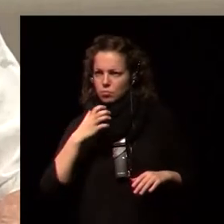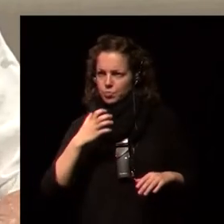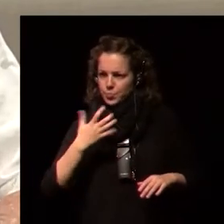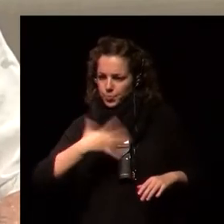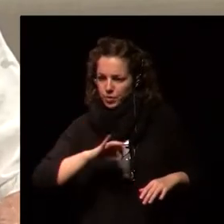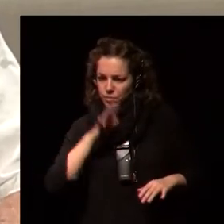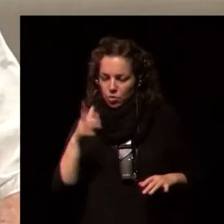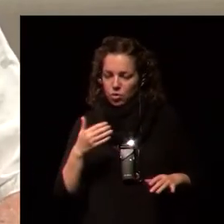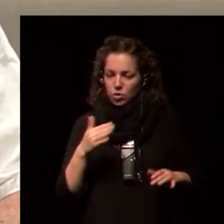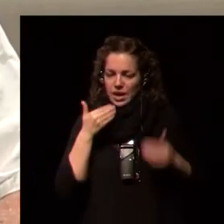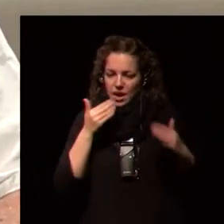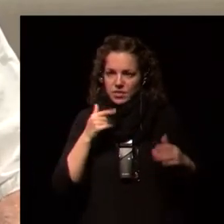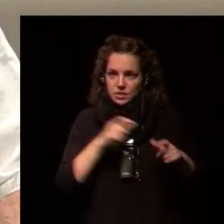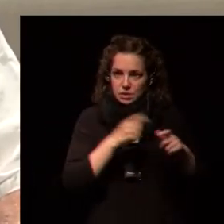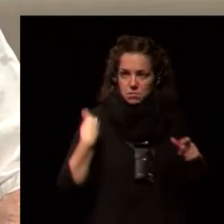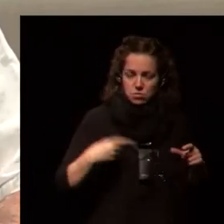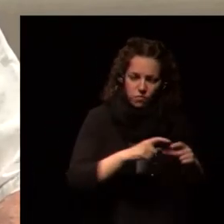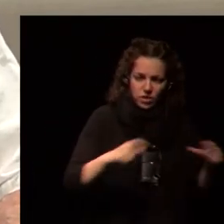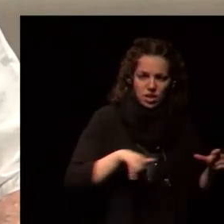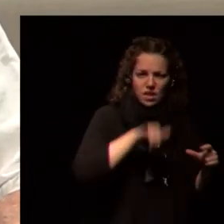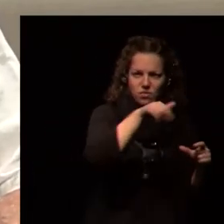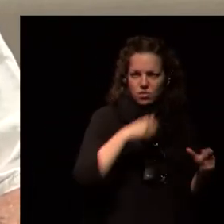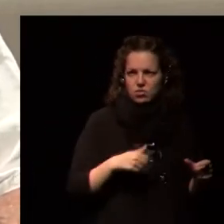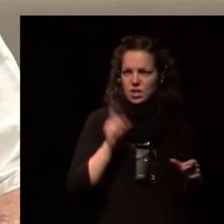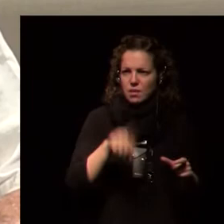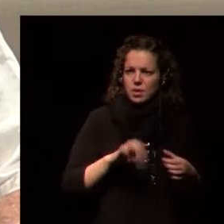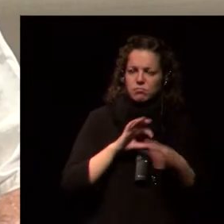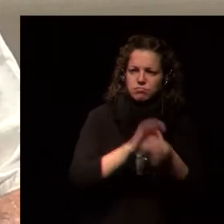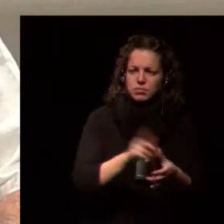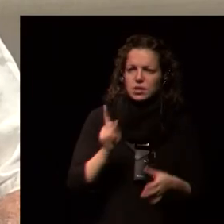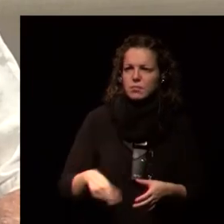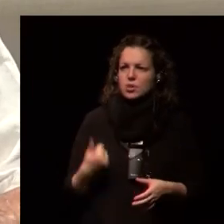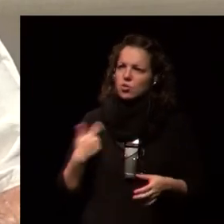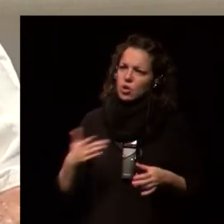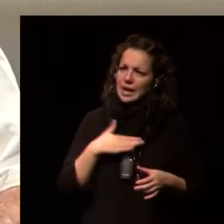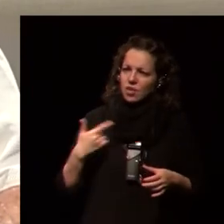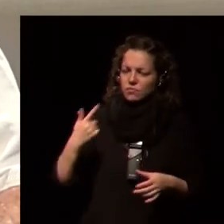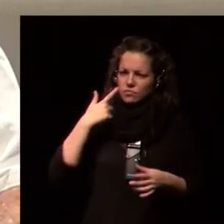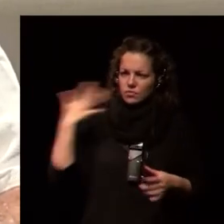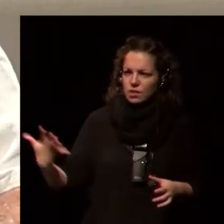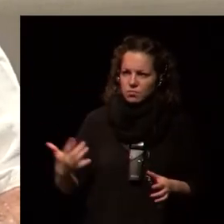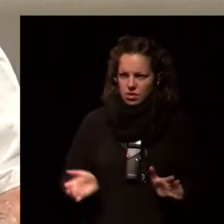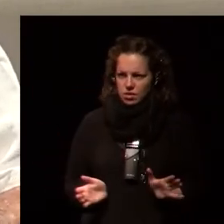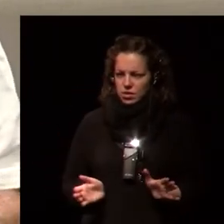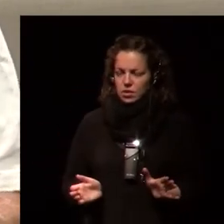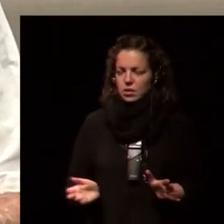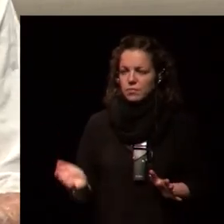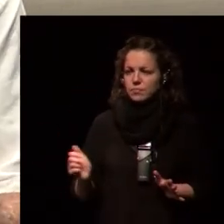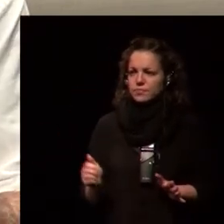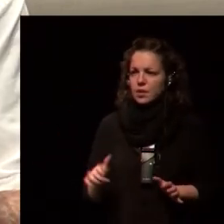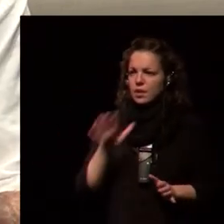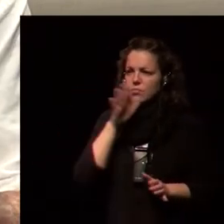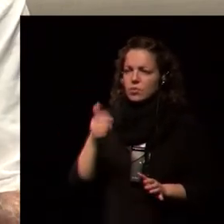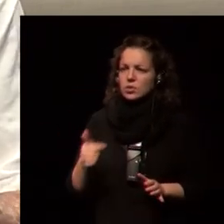que tenía, y que tienen que ver también con el labrarme una fama hasta cierto punto gracias a